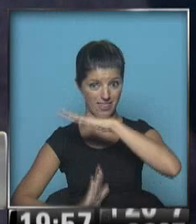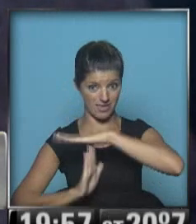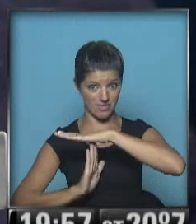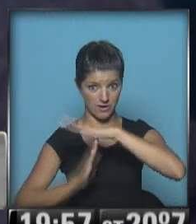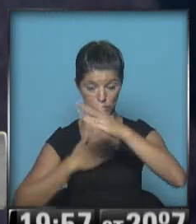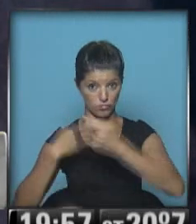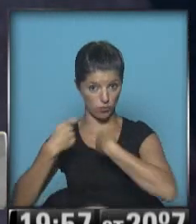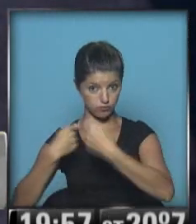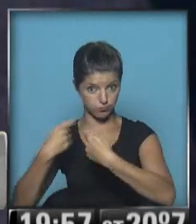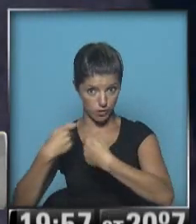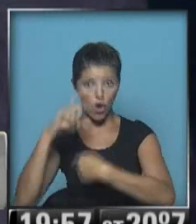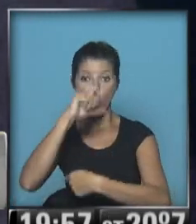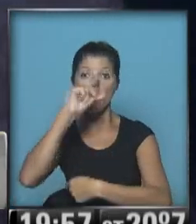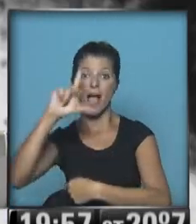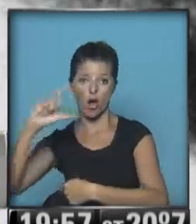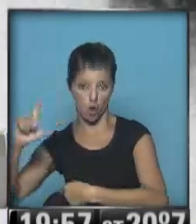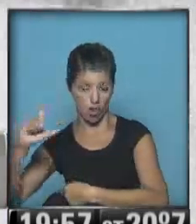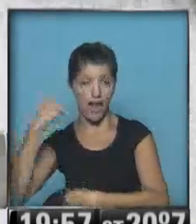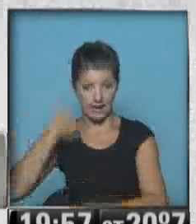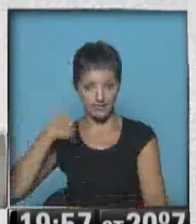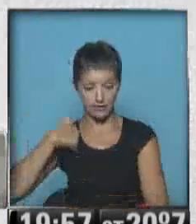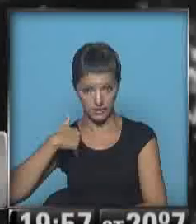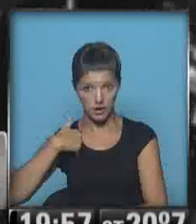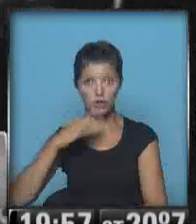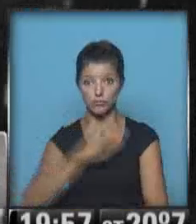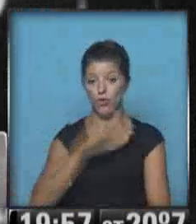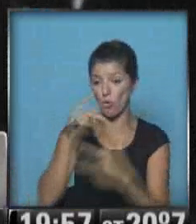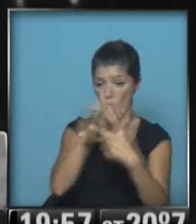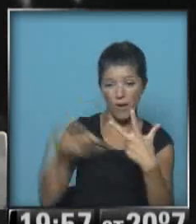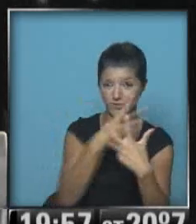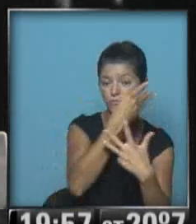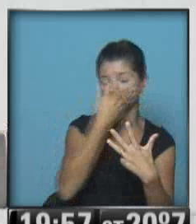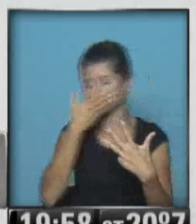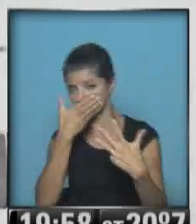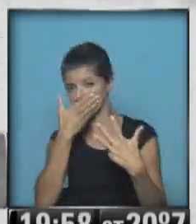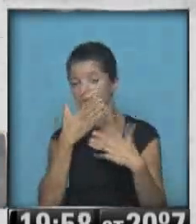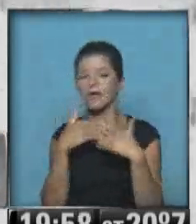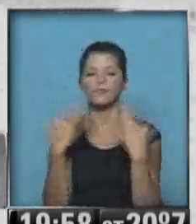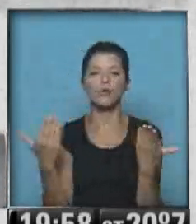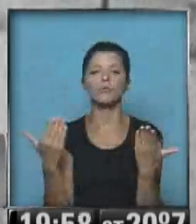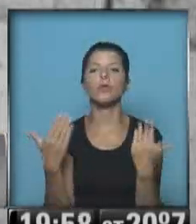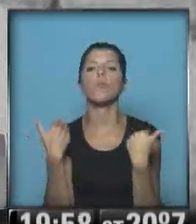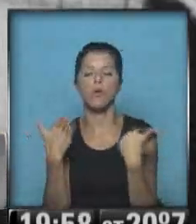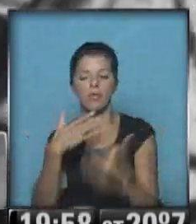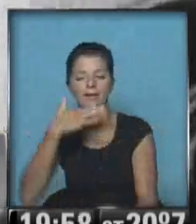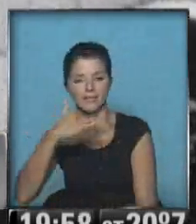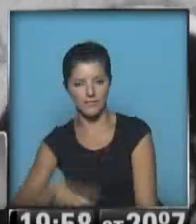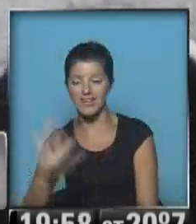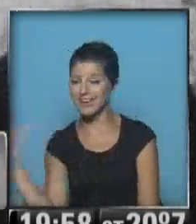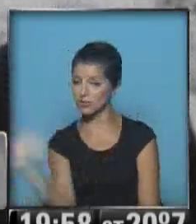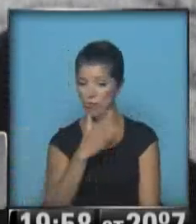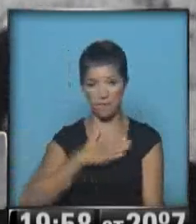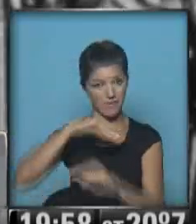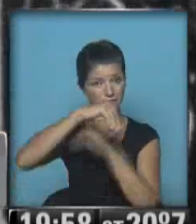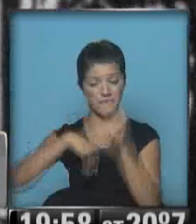negocio del negocio de coca-cola en Argentina secuestrados Así que puede entender que toda mi familia